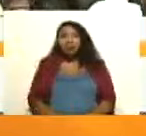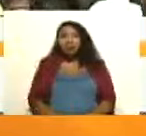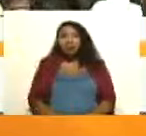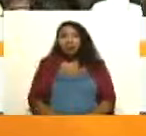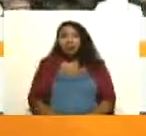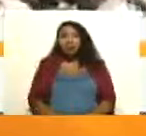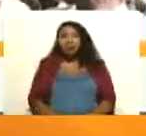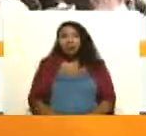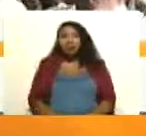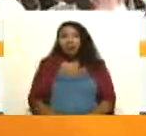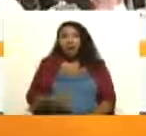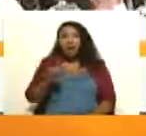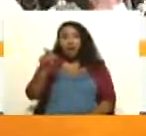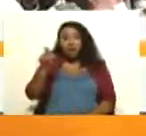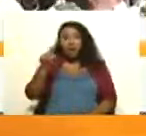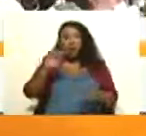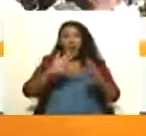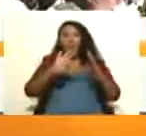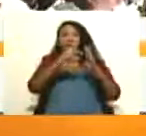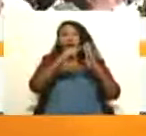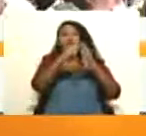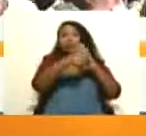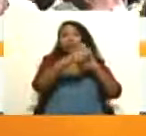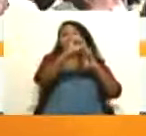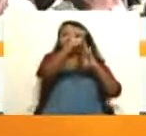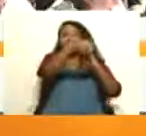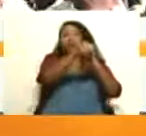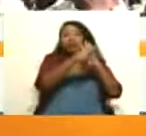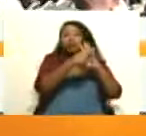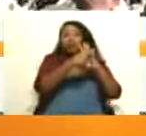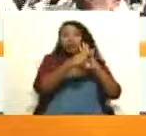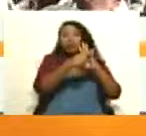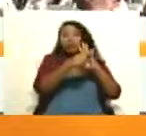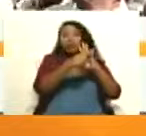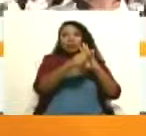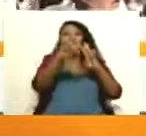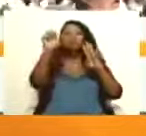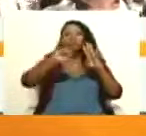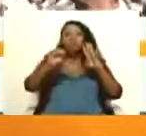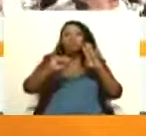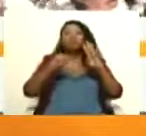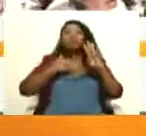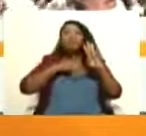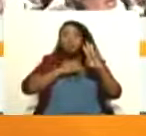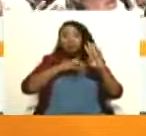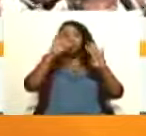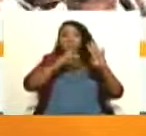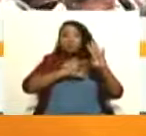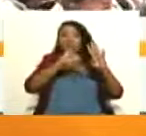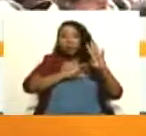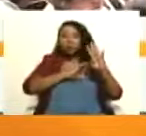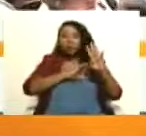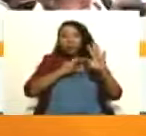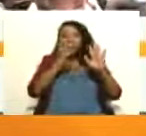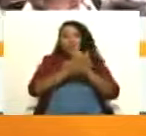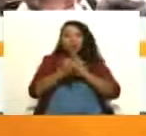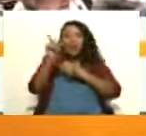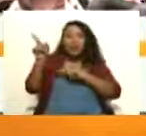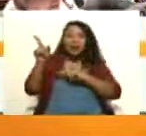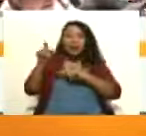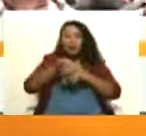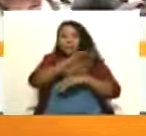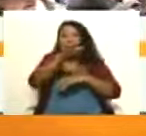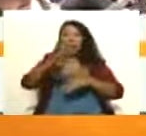Esa es la cuarta pregunta. Sí, también, para reafirmar nuestra soberanía sobre ese mar porque ese mar es